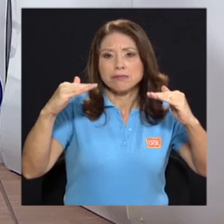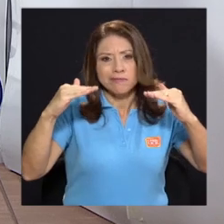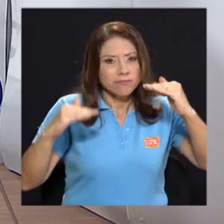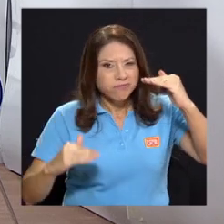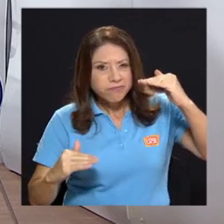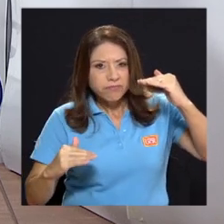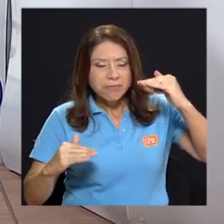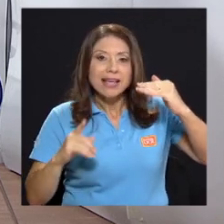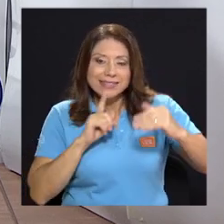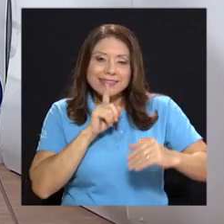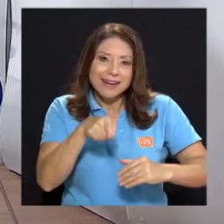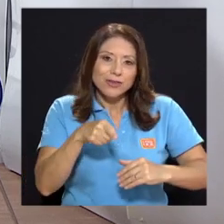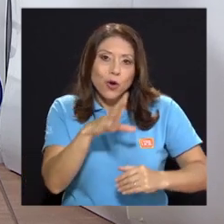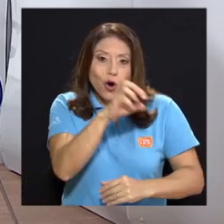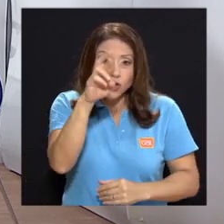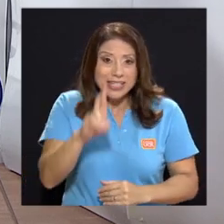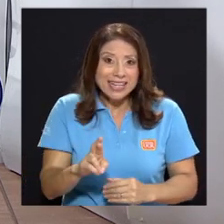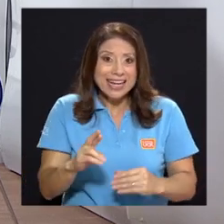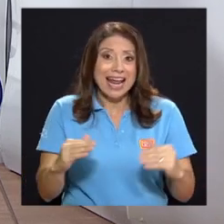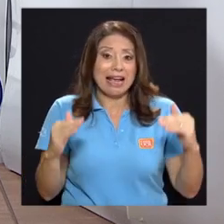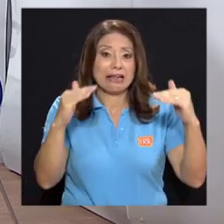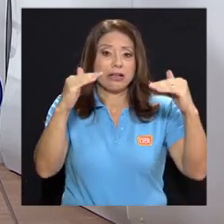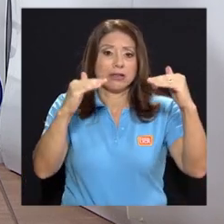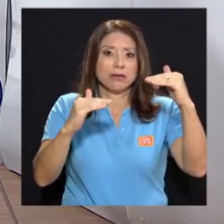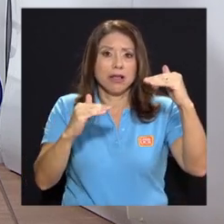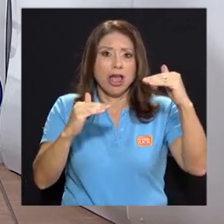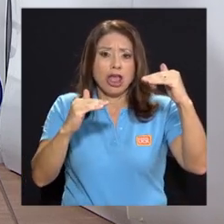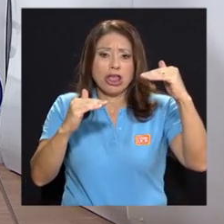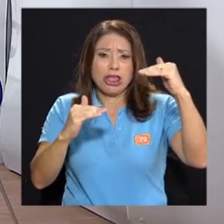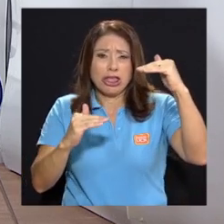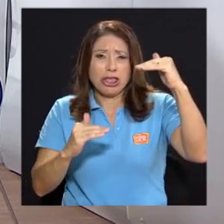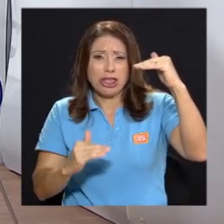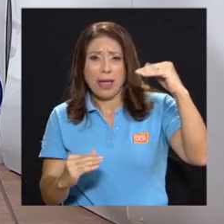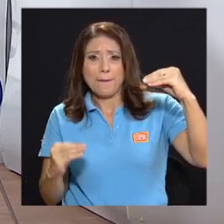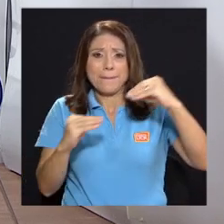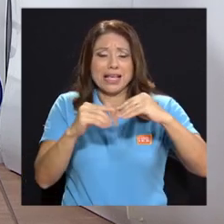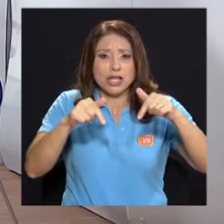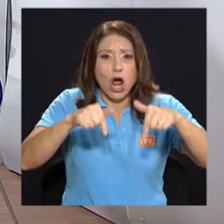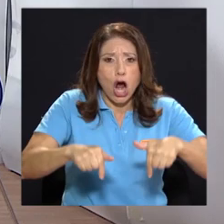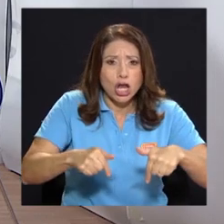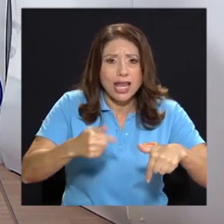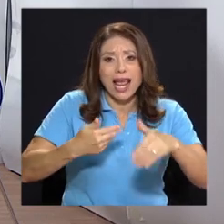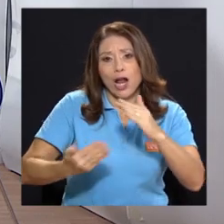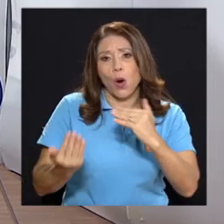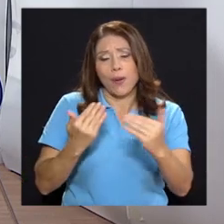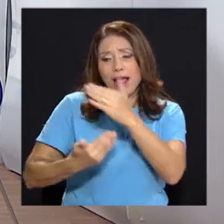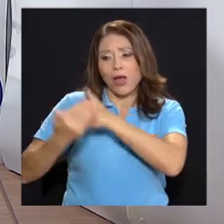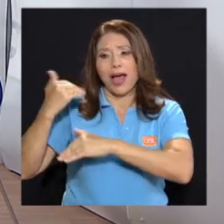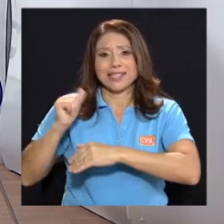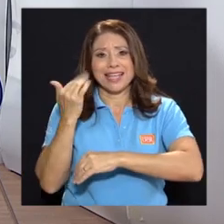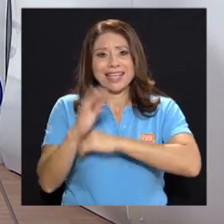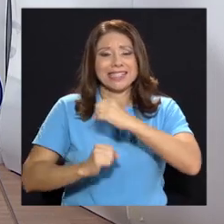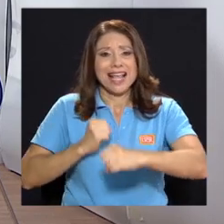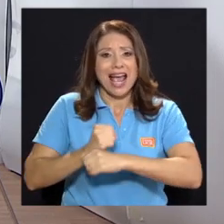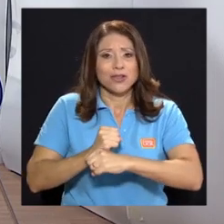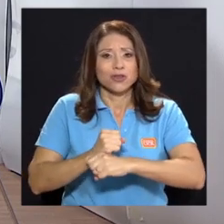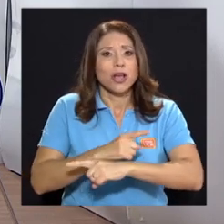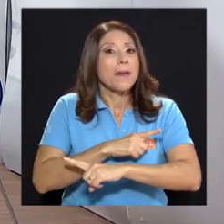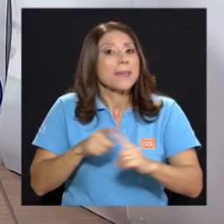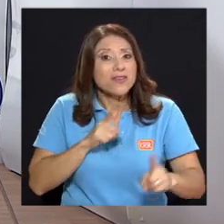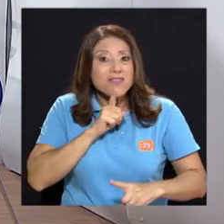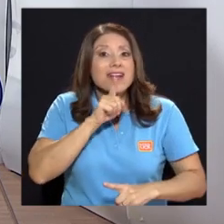rica es mucho más desigual hoy que hace 15 años pero la gran a principio de siglo pero la gran subida la desigualdad fue antes